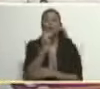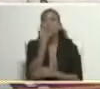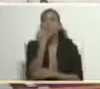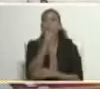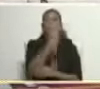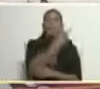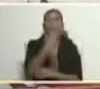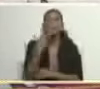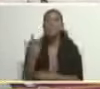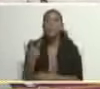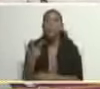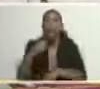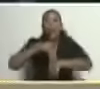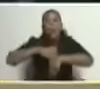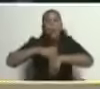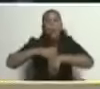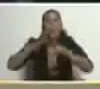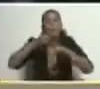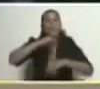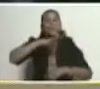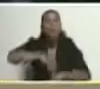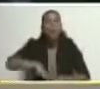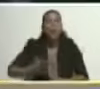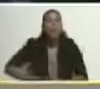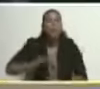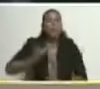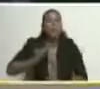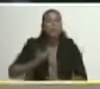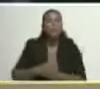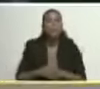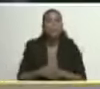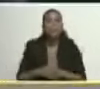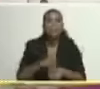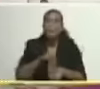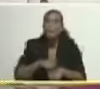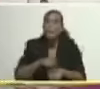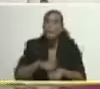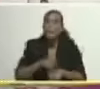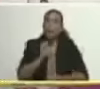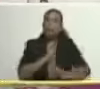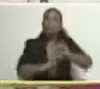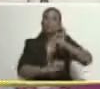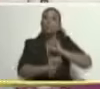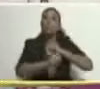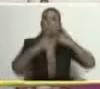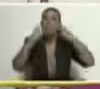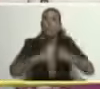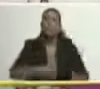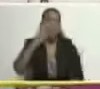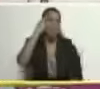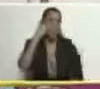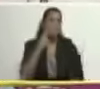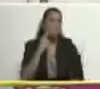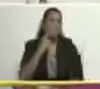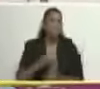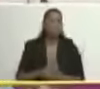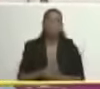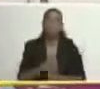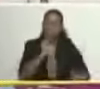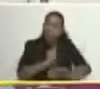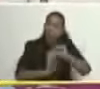23 en un momento muy importante de contraofensiva bolivariana,